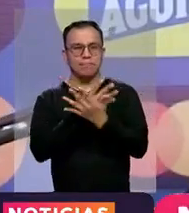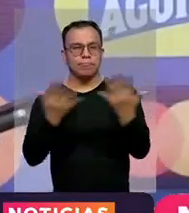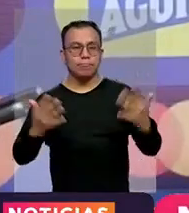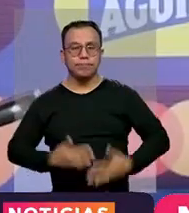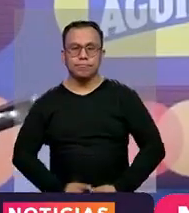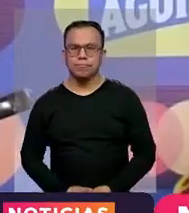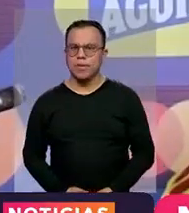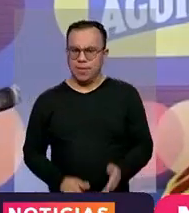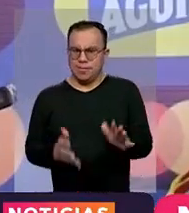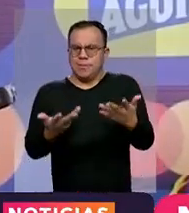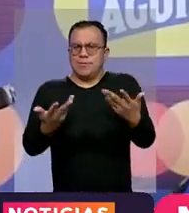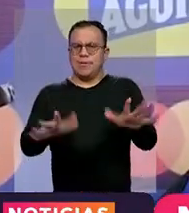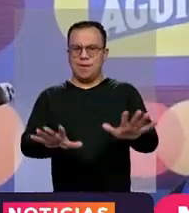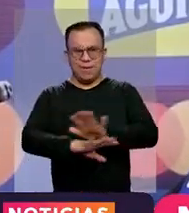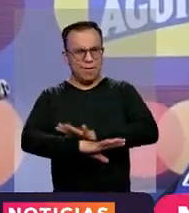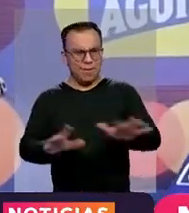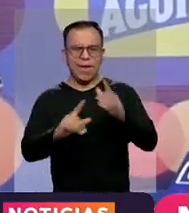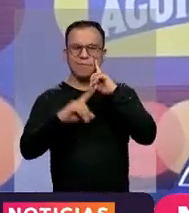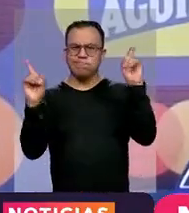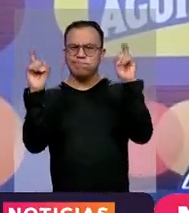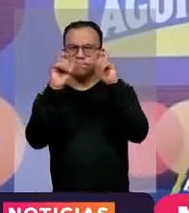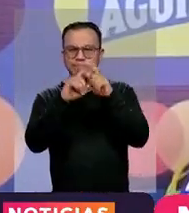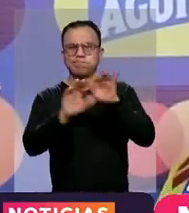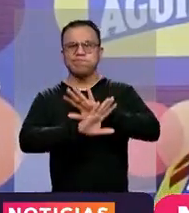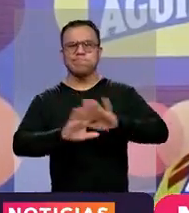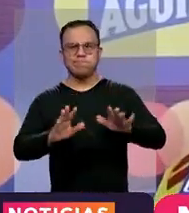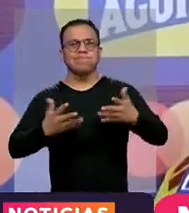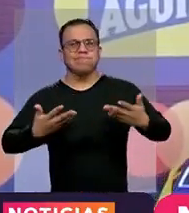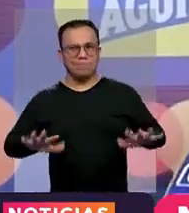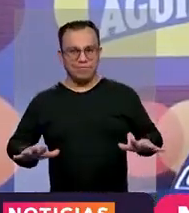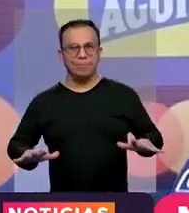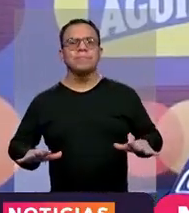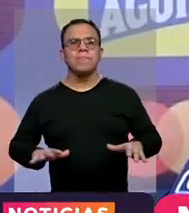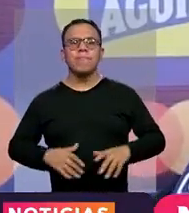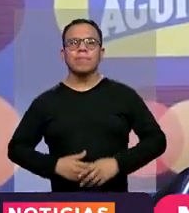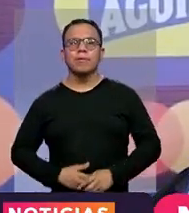ya las tenemos nosotros bien claras, tenemos